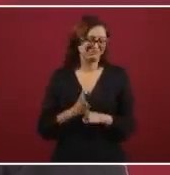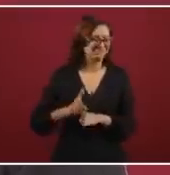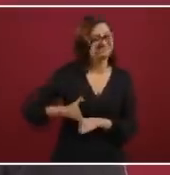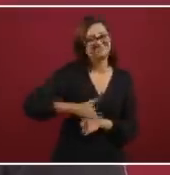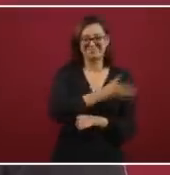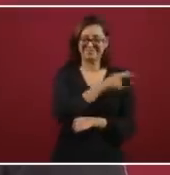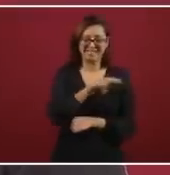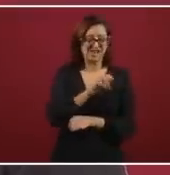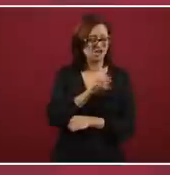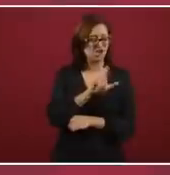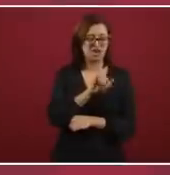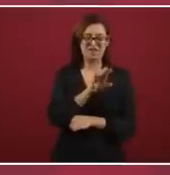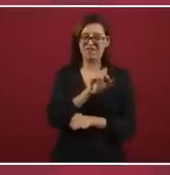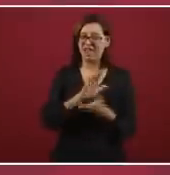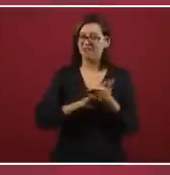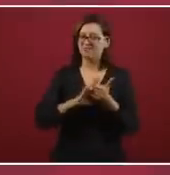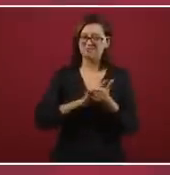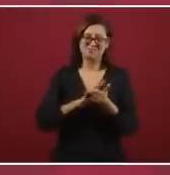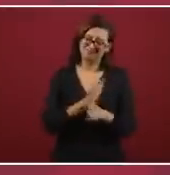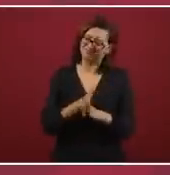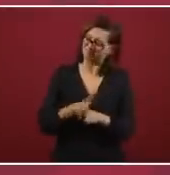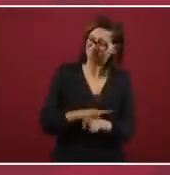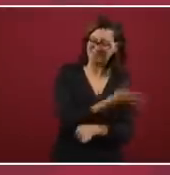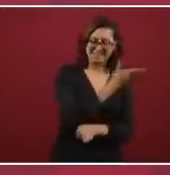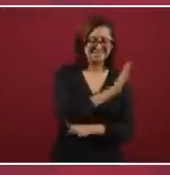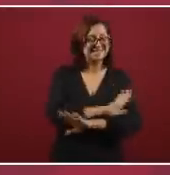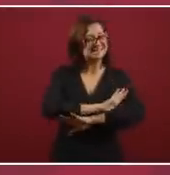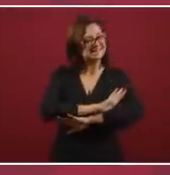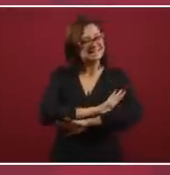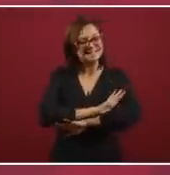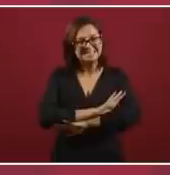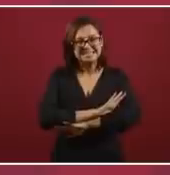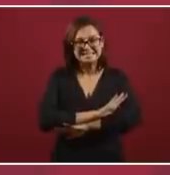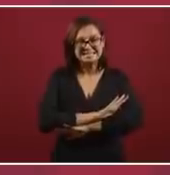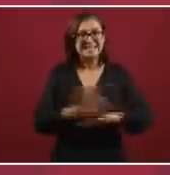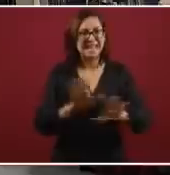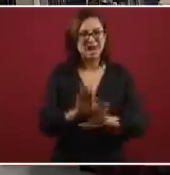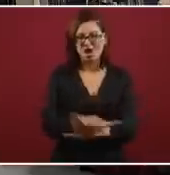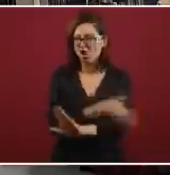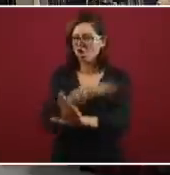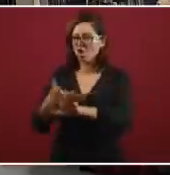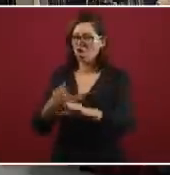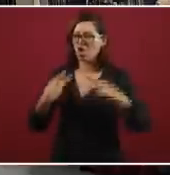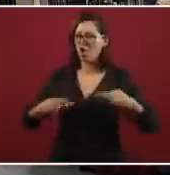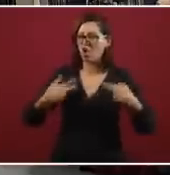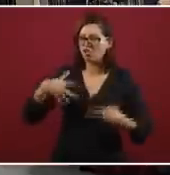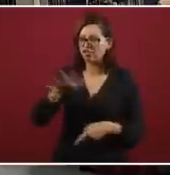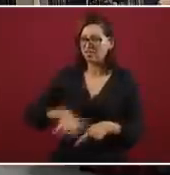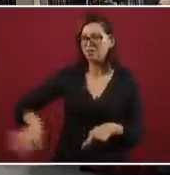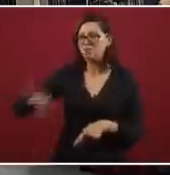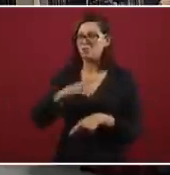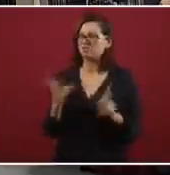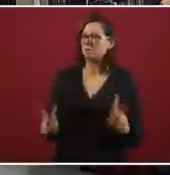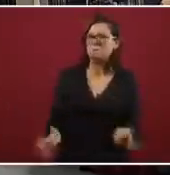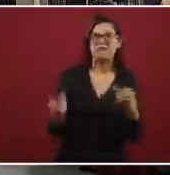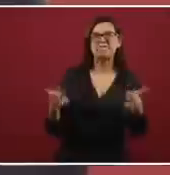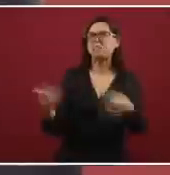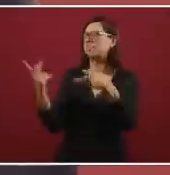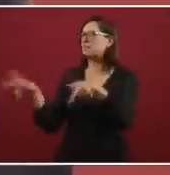atrás esa política antipopular, entreguista, de